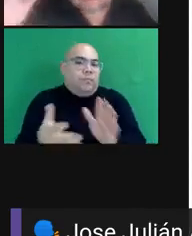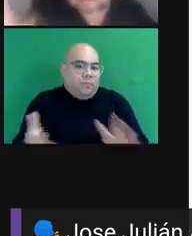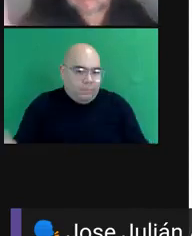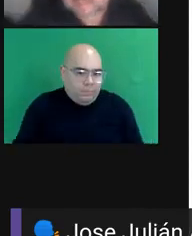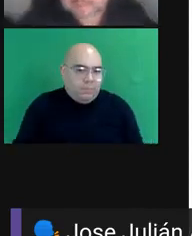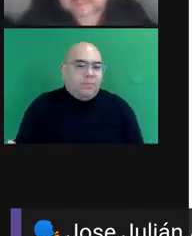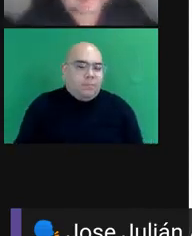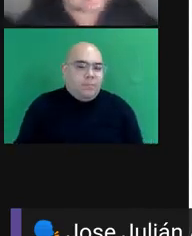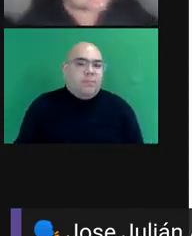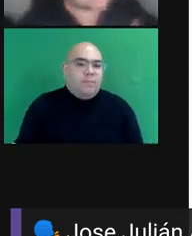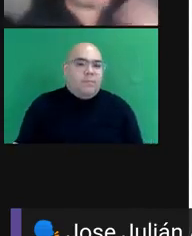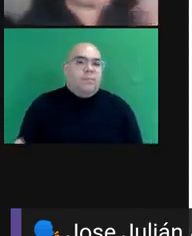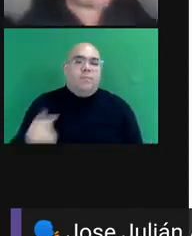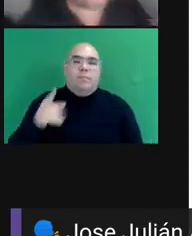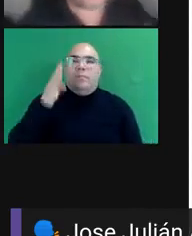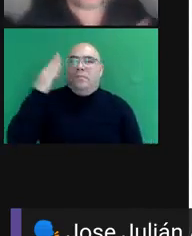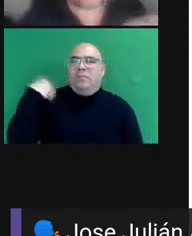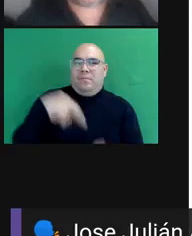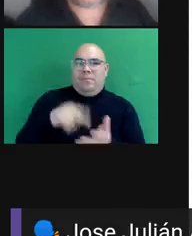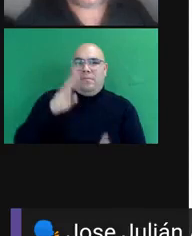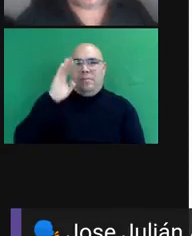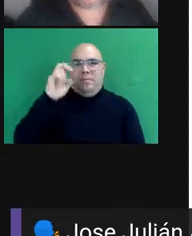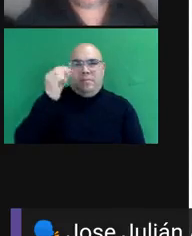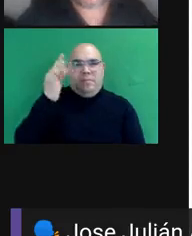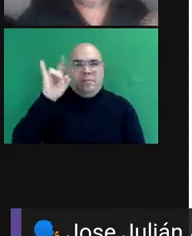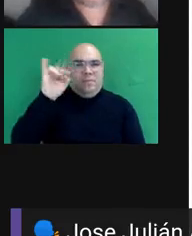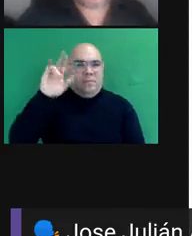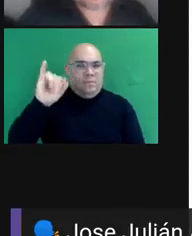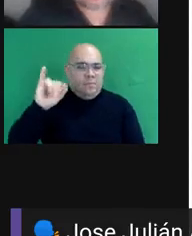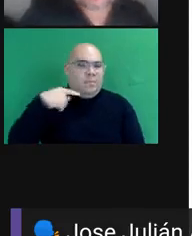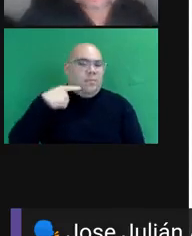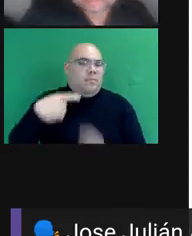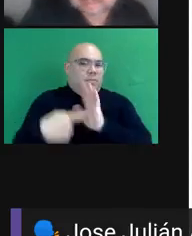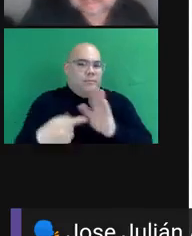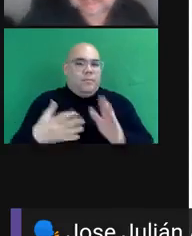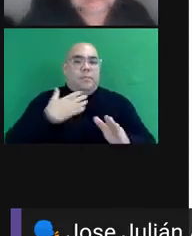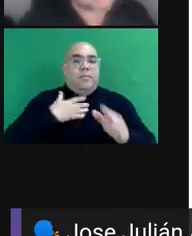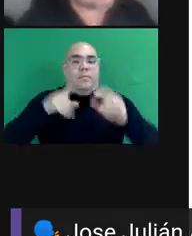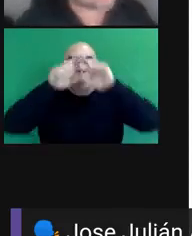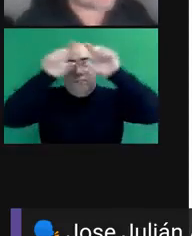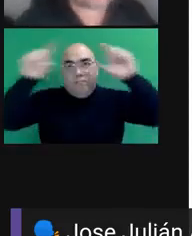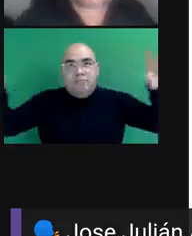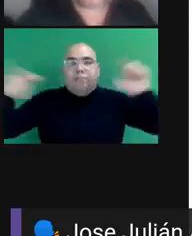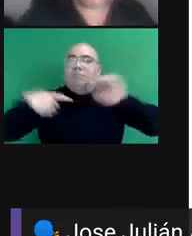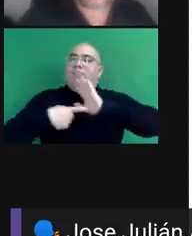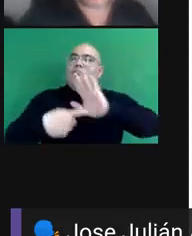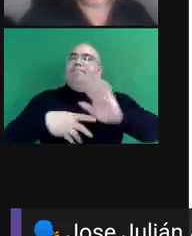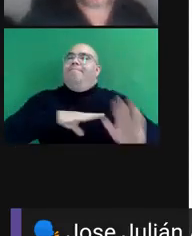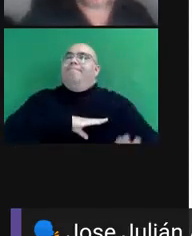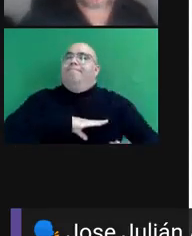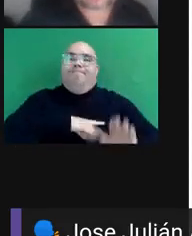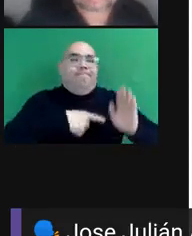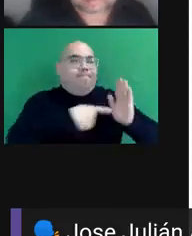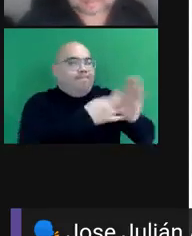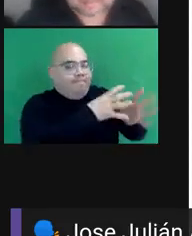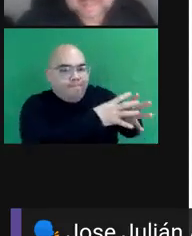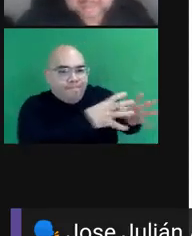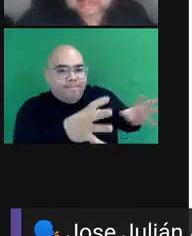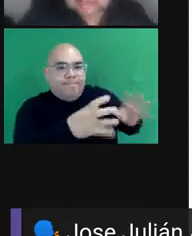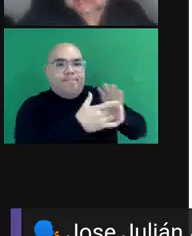Venturi nombra casi que la autodefinición de monumento, de cómo una instancia puede autodenominarse como